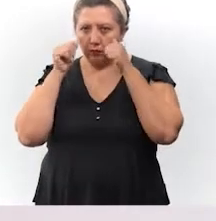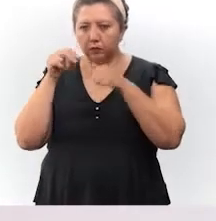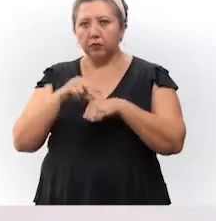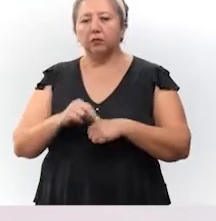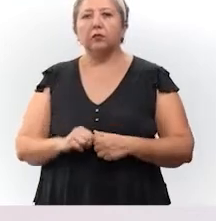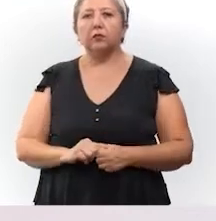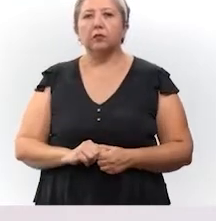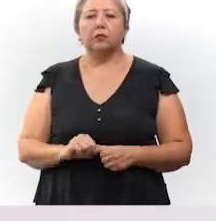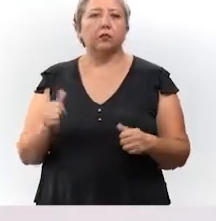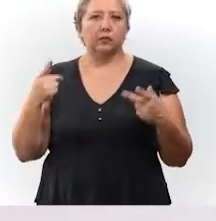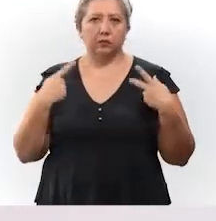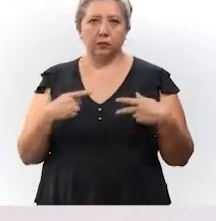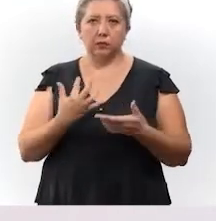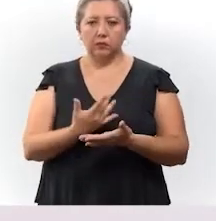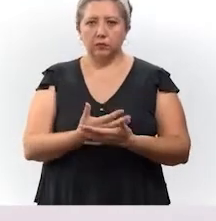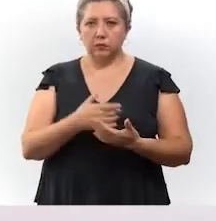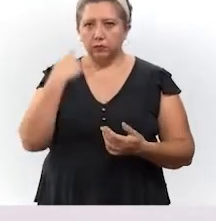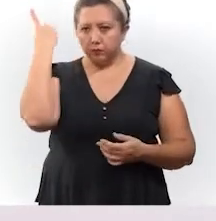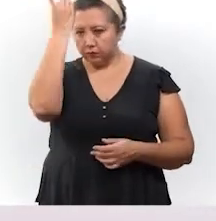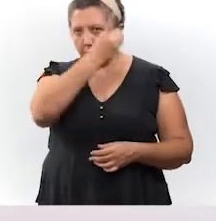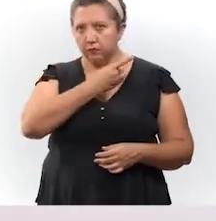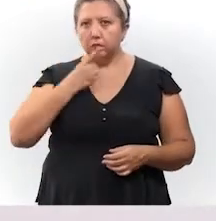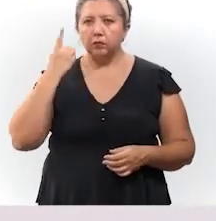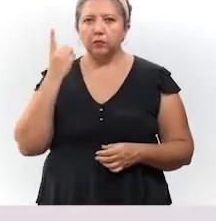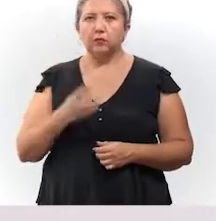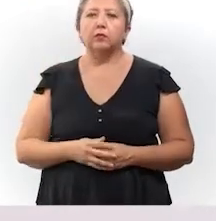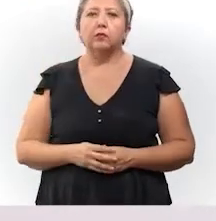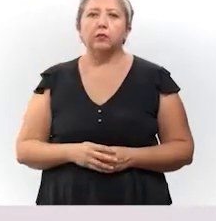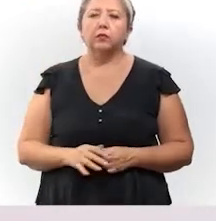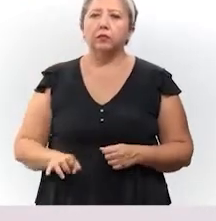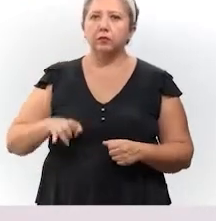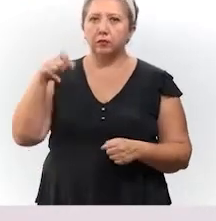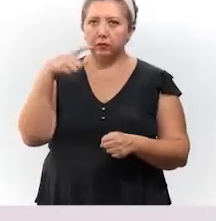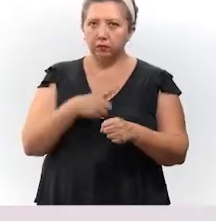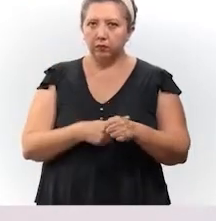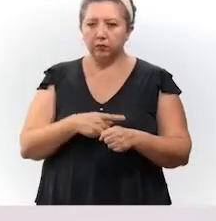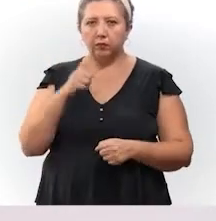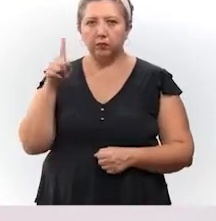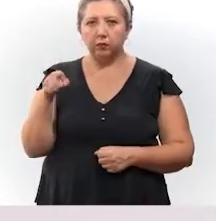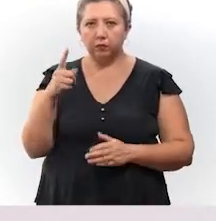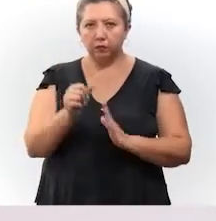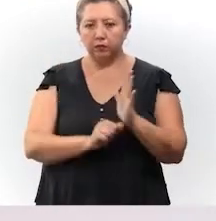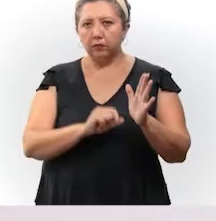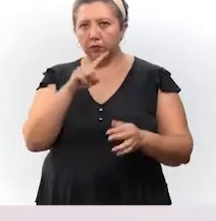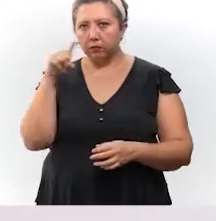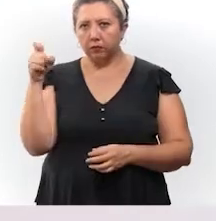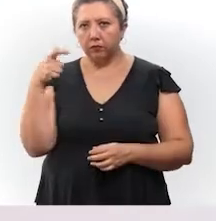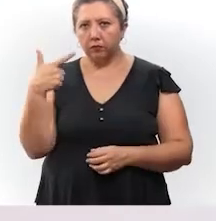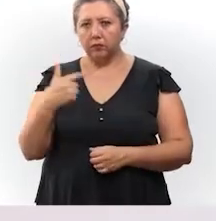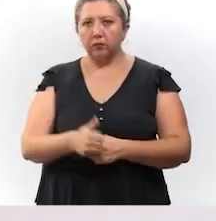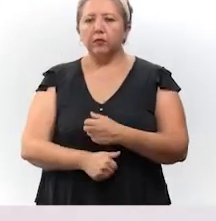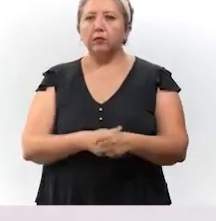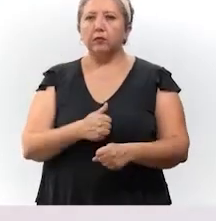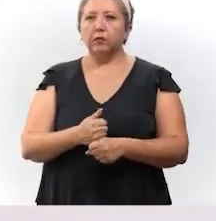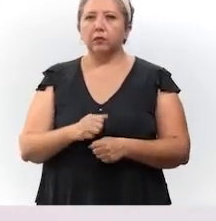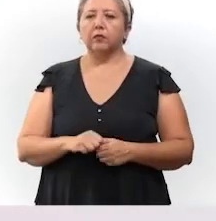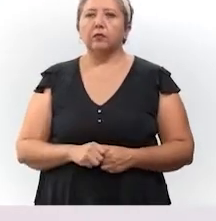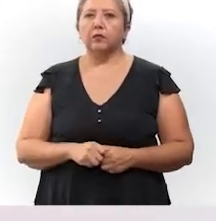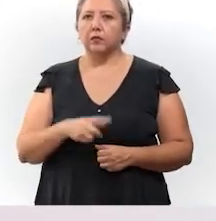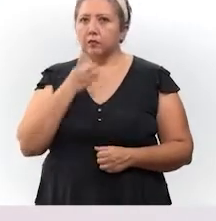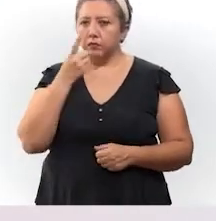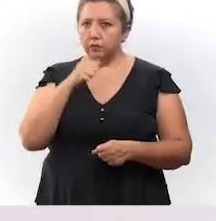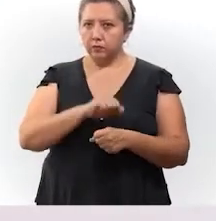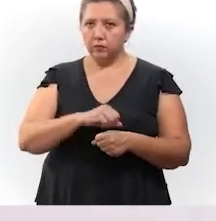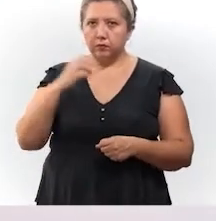aislamiento total. Hay otros pacientes a la espera de diagnóstico. El rango de edad de los casos es de 1 mes a 107 años.